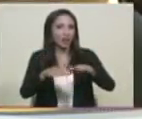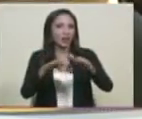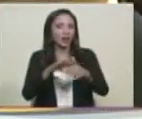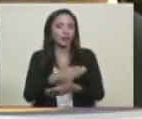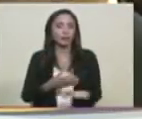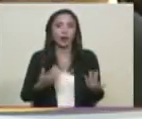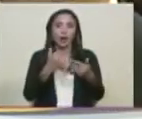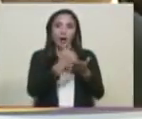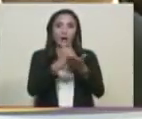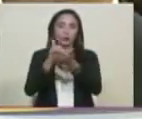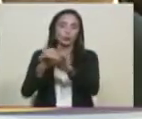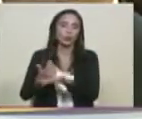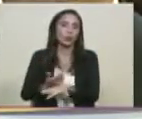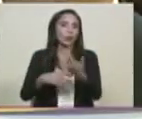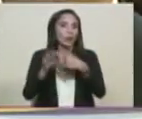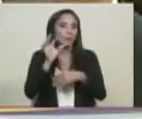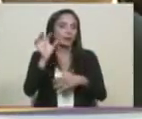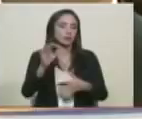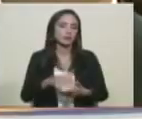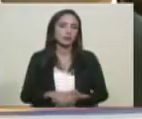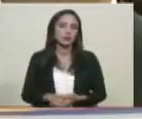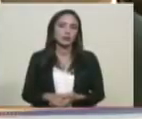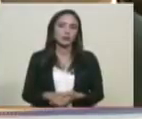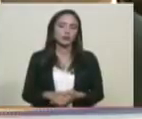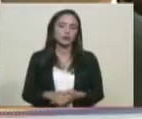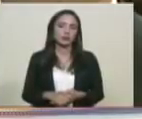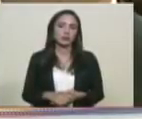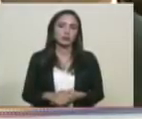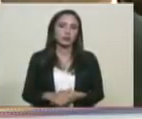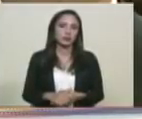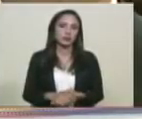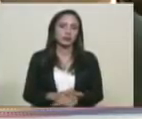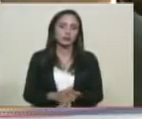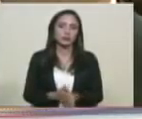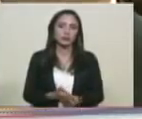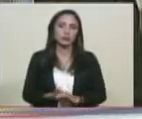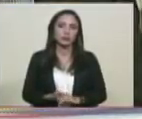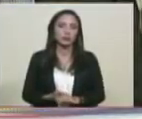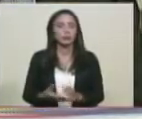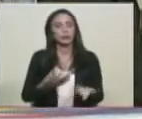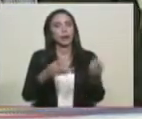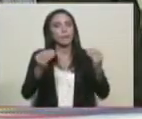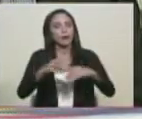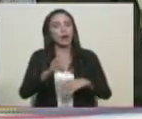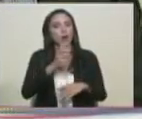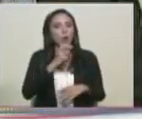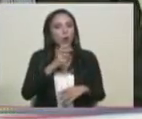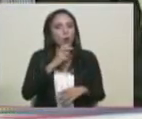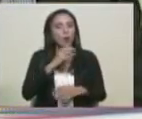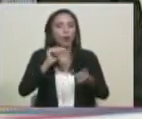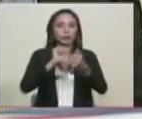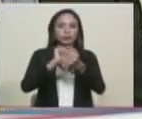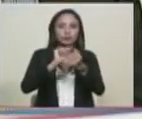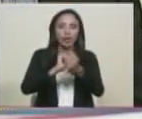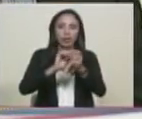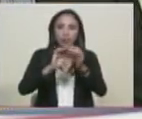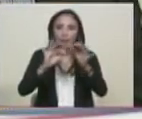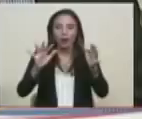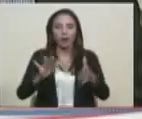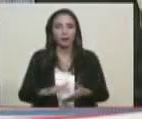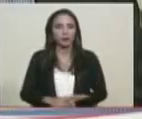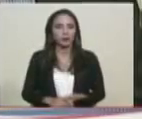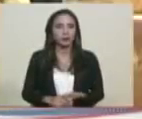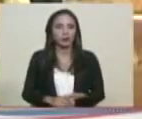más bienes para la exportación no tradicional, es producir más oro, más minerales,